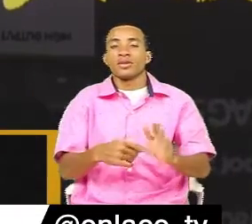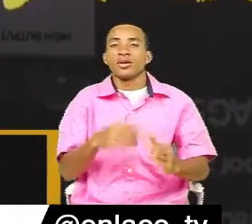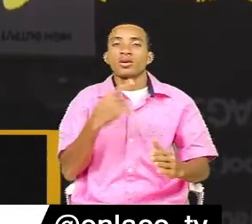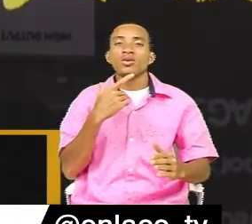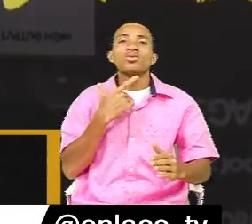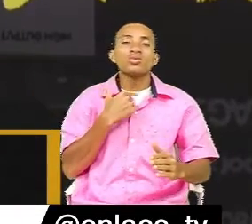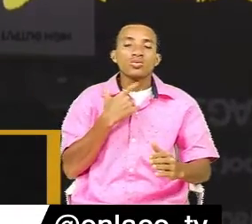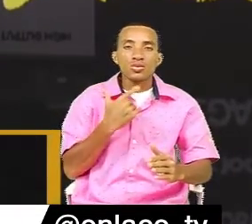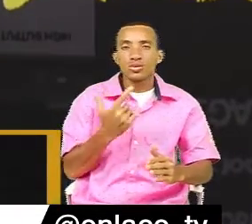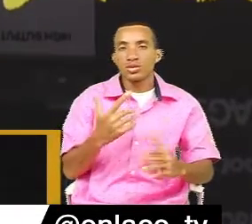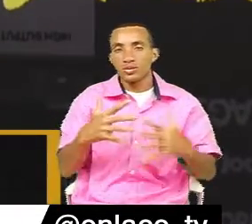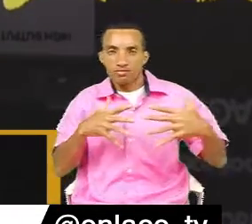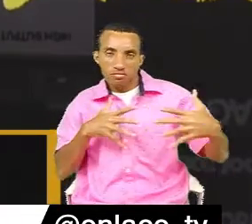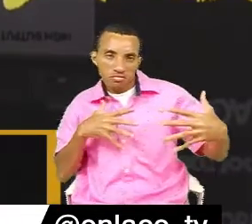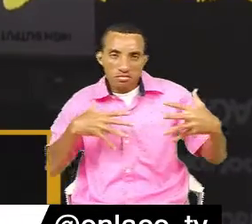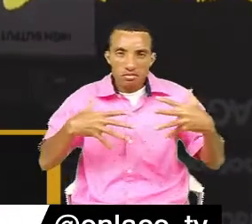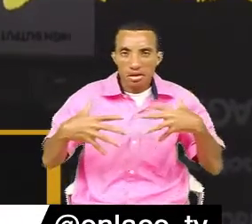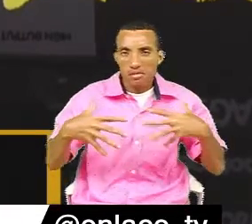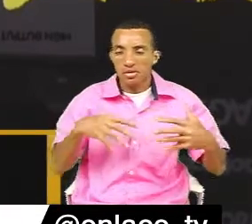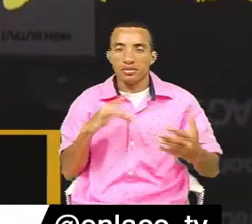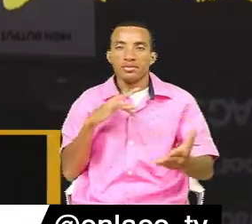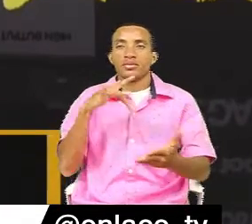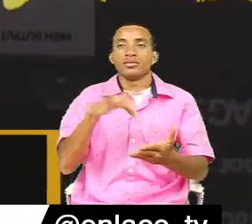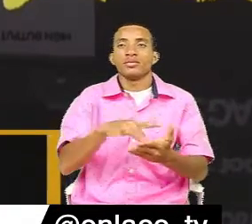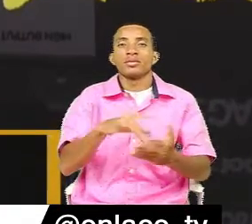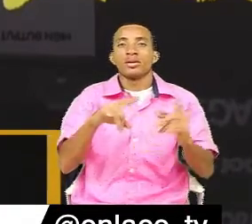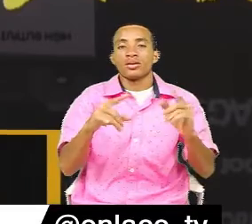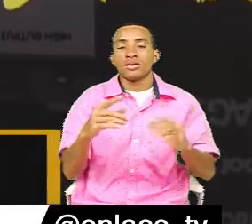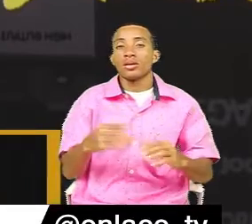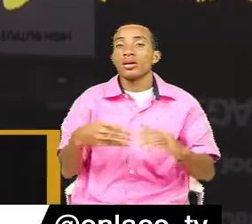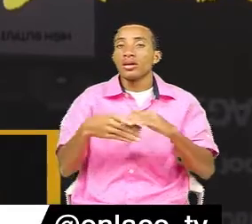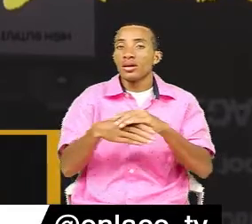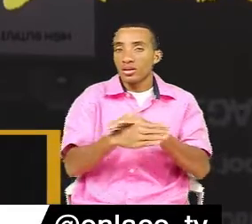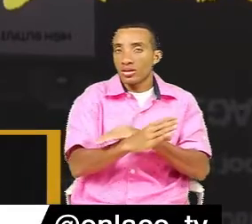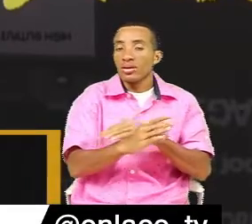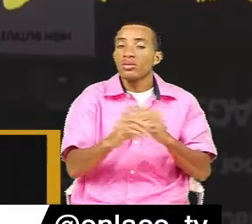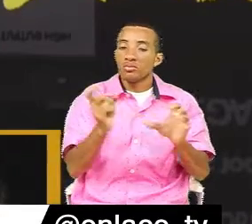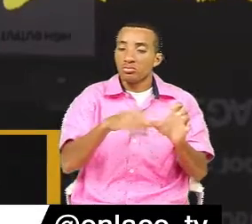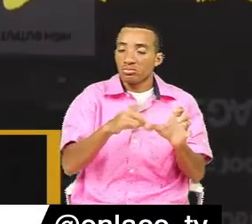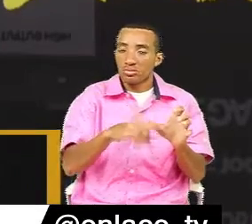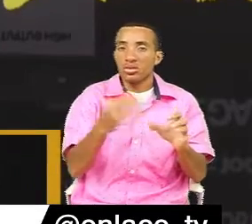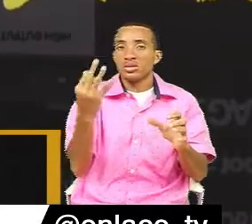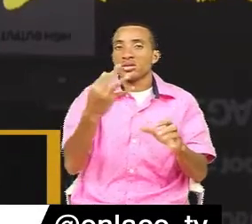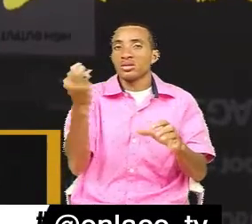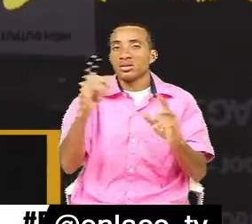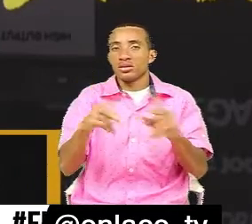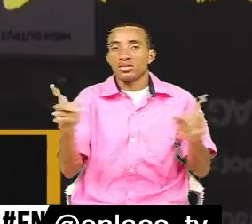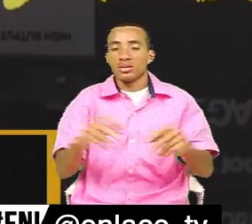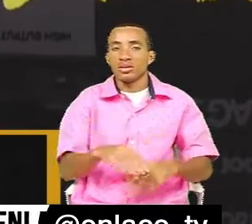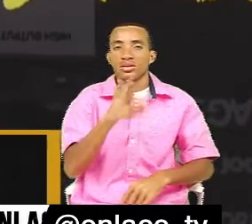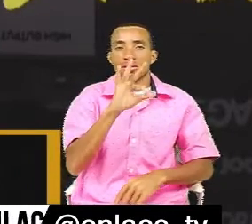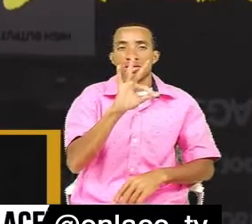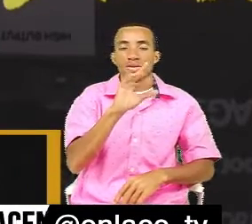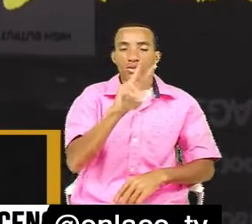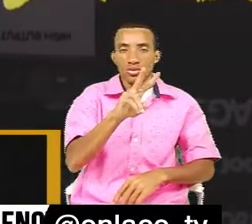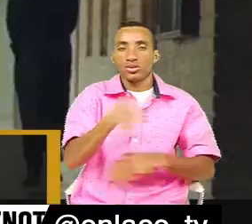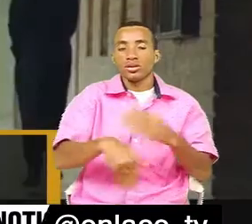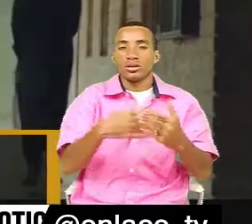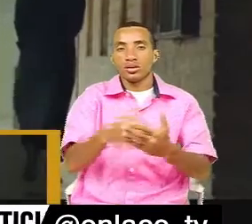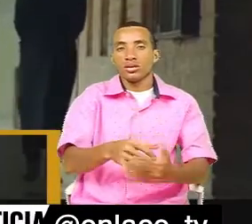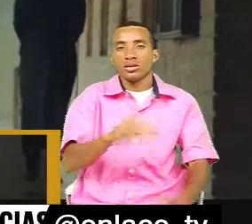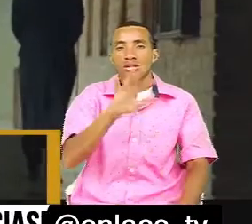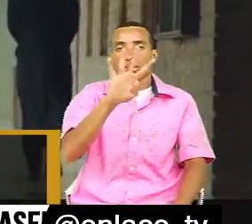actuación pueden asistir. Hay un cupo para 300 personas también en el SENA de las 2 a las 5 de la tarde el día 3 de